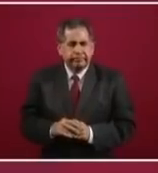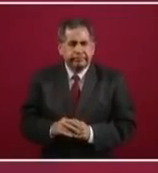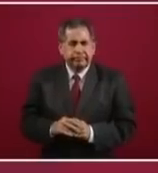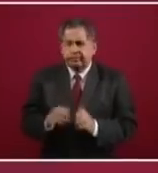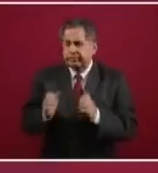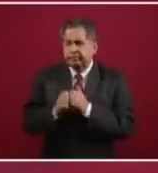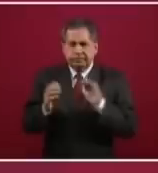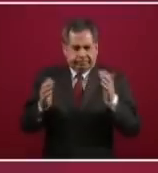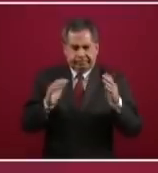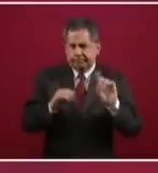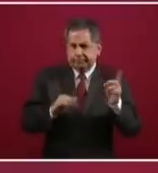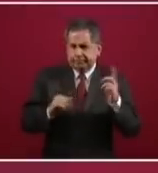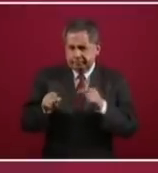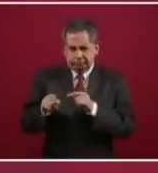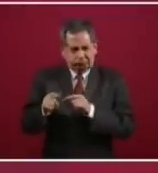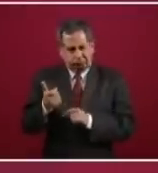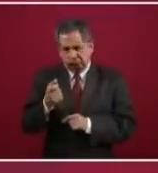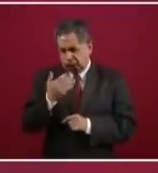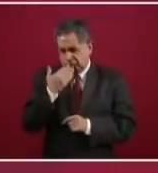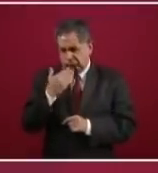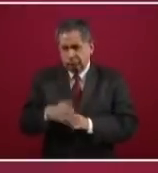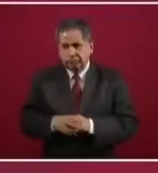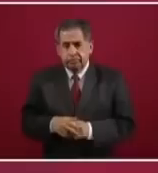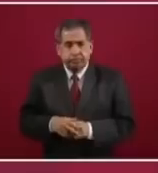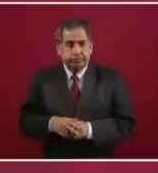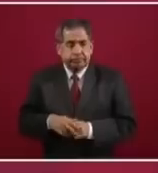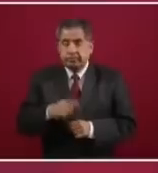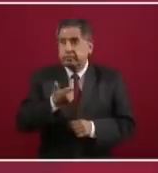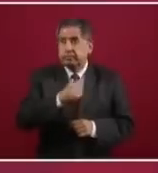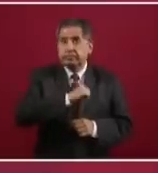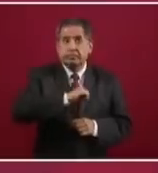con relación al dólar. La inflación está